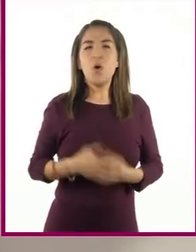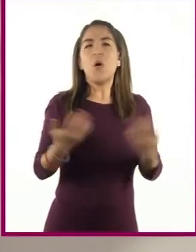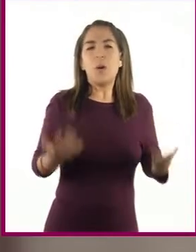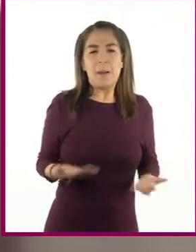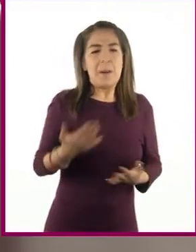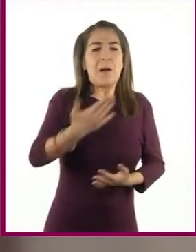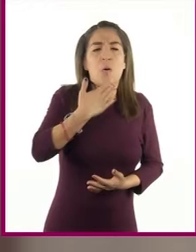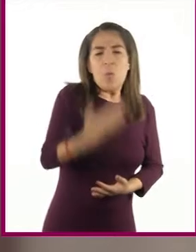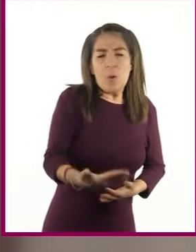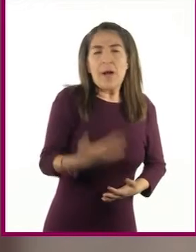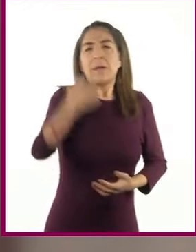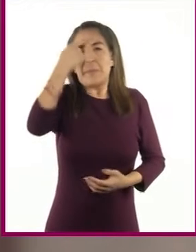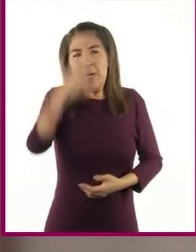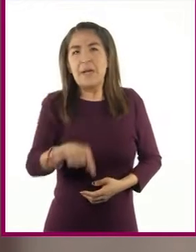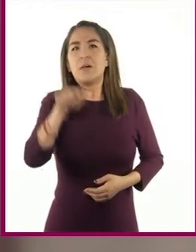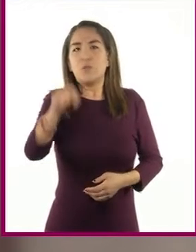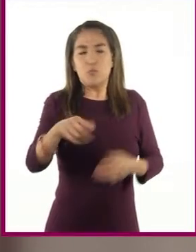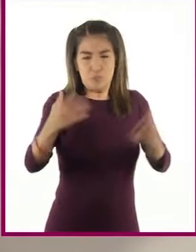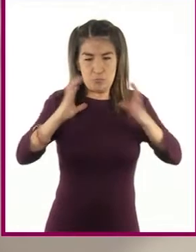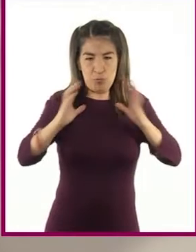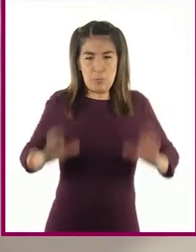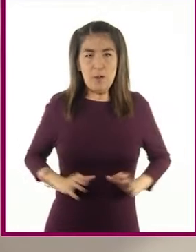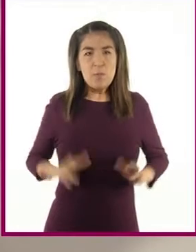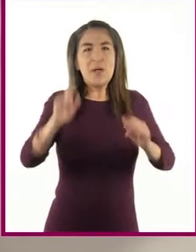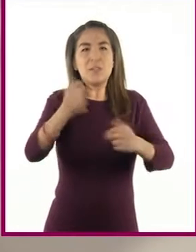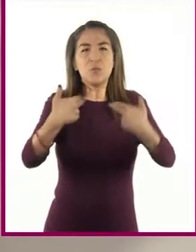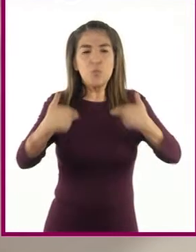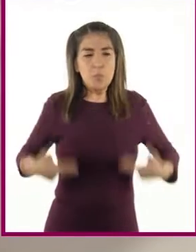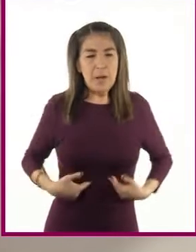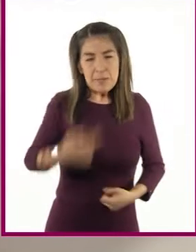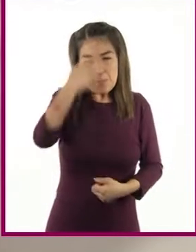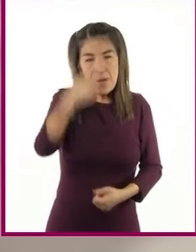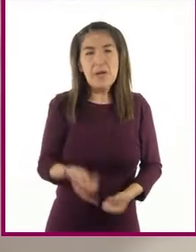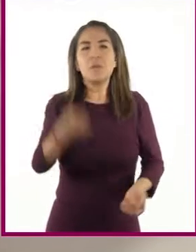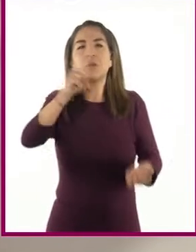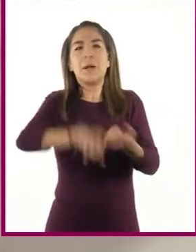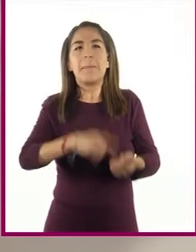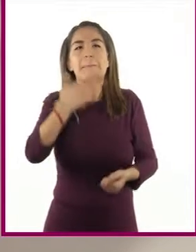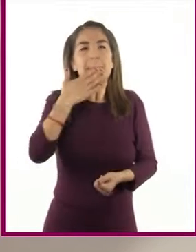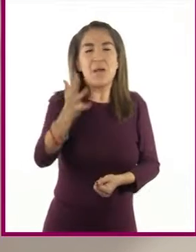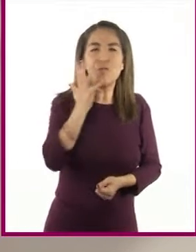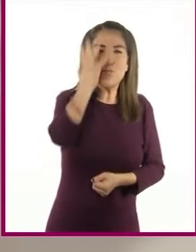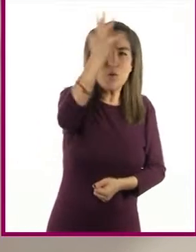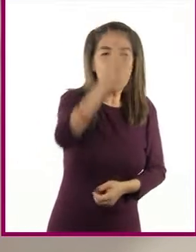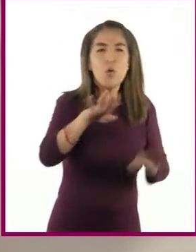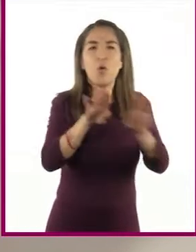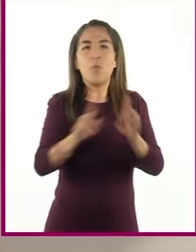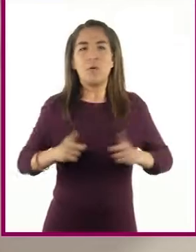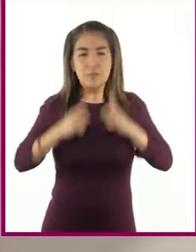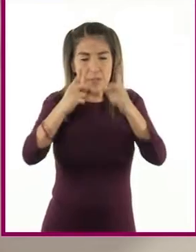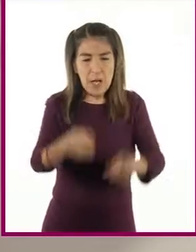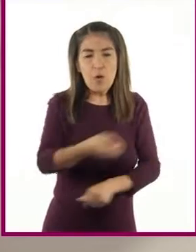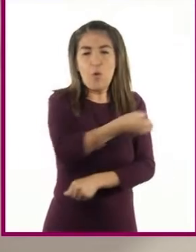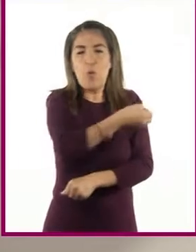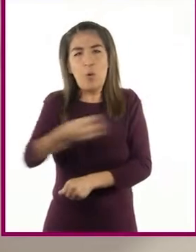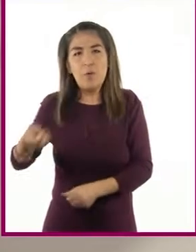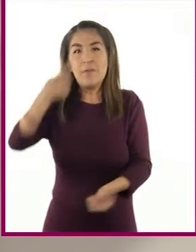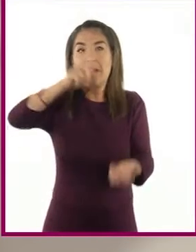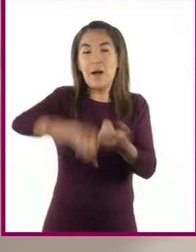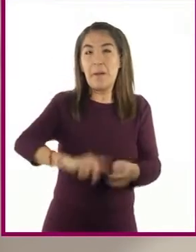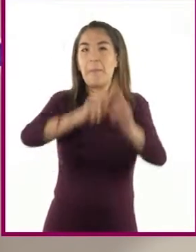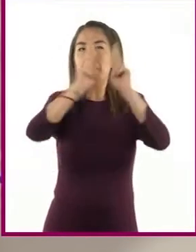o cualidad humana. Busca el bien común, busca garantizar el orden y la paz en una